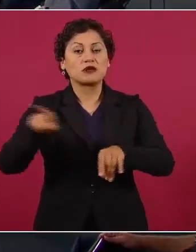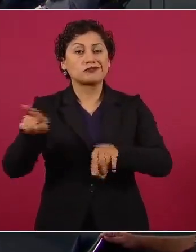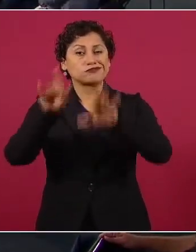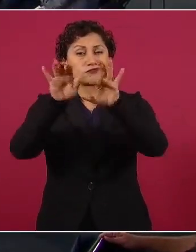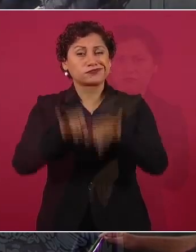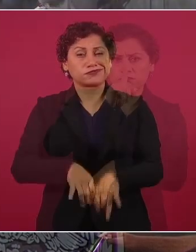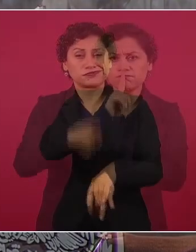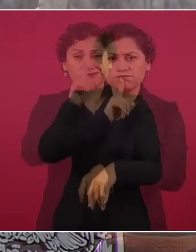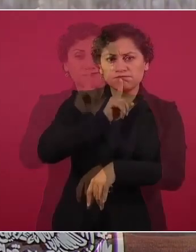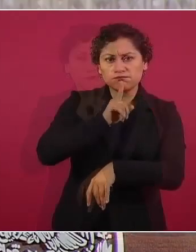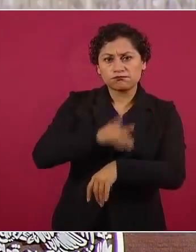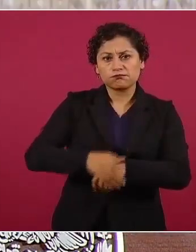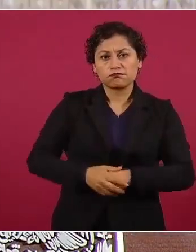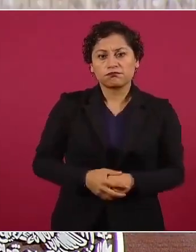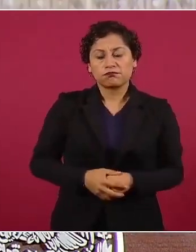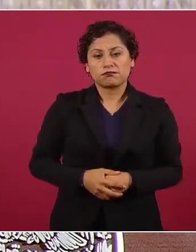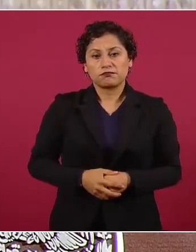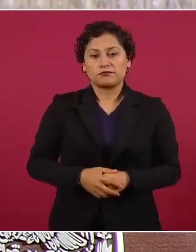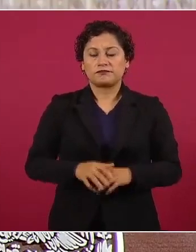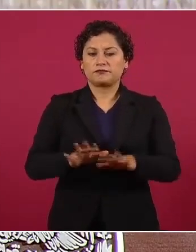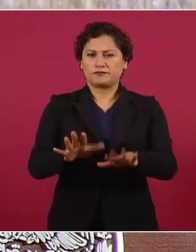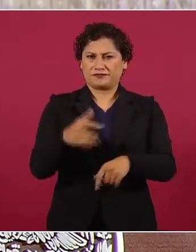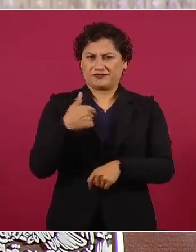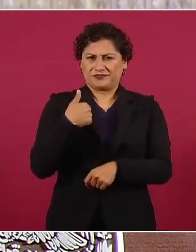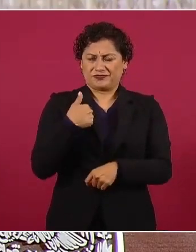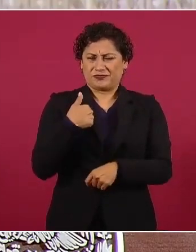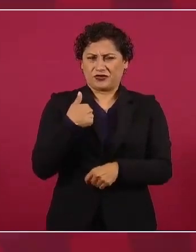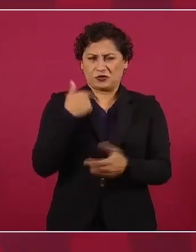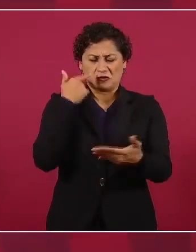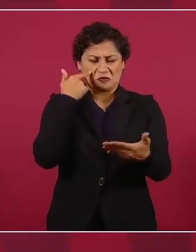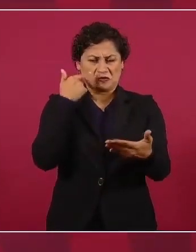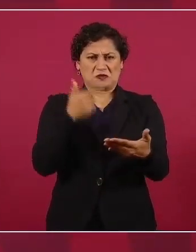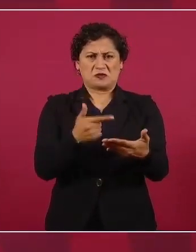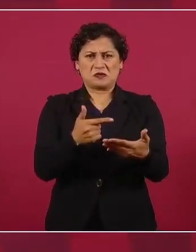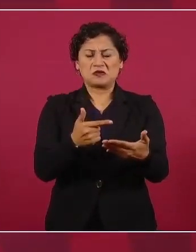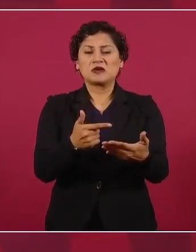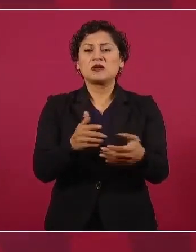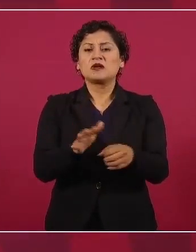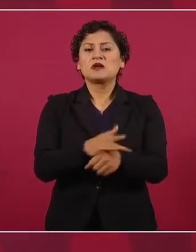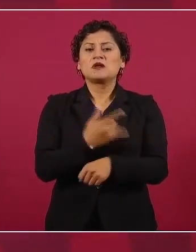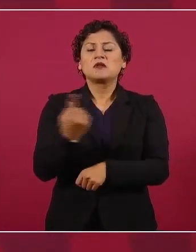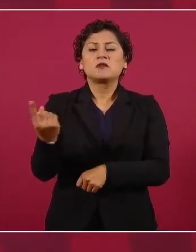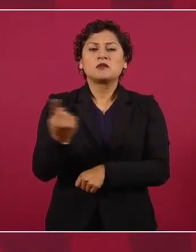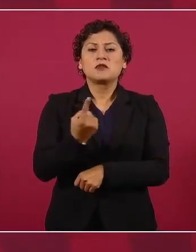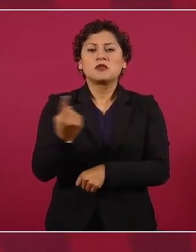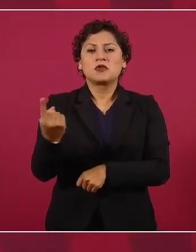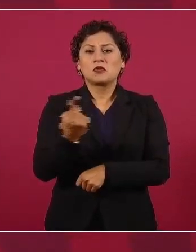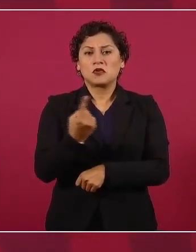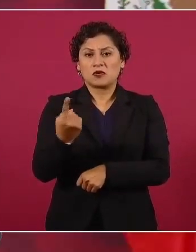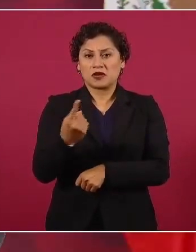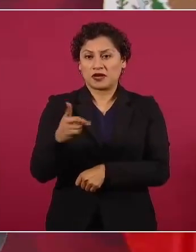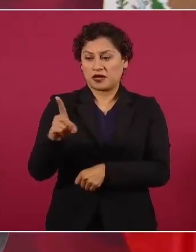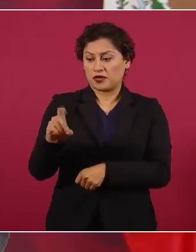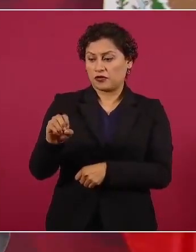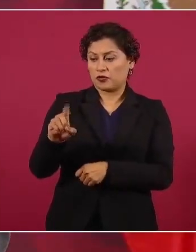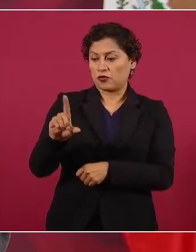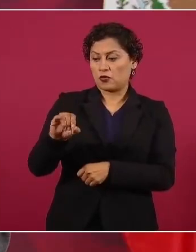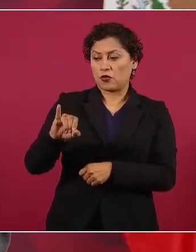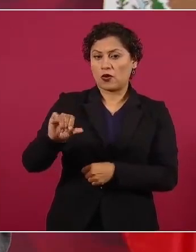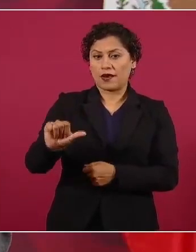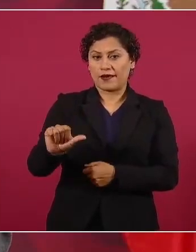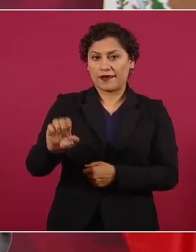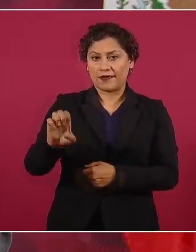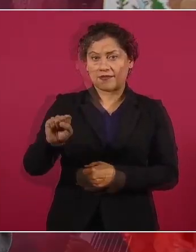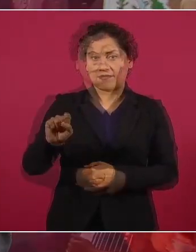respiran me llamó la atención porque hasta dolia Estévez